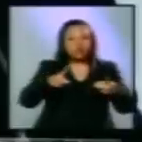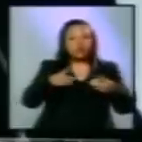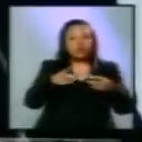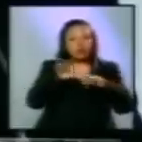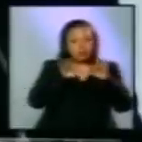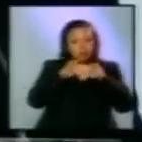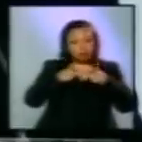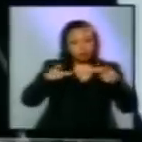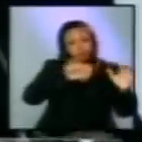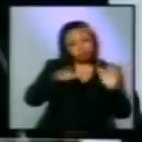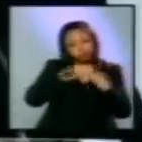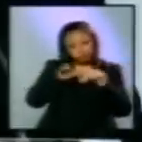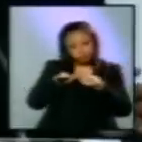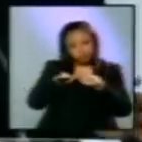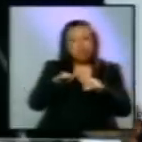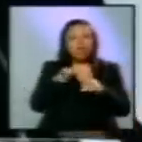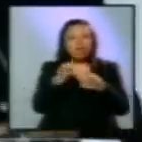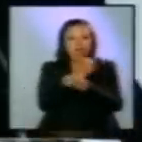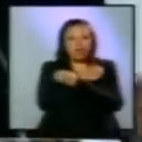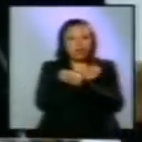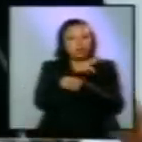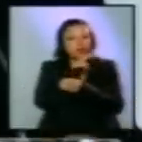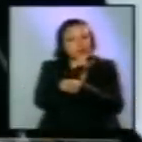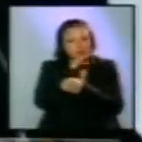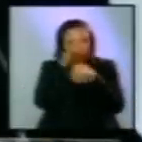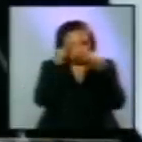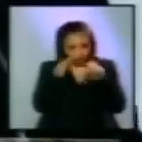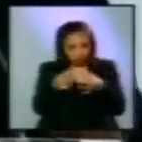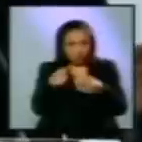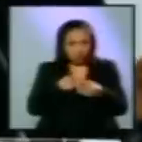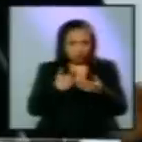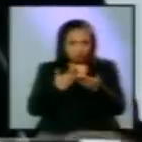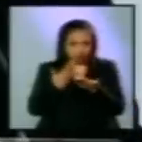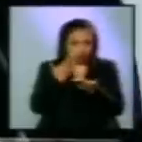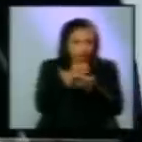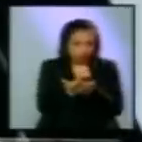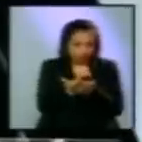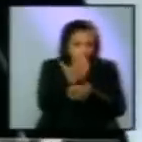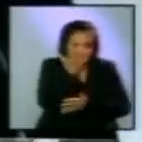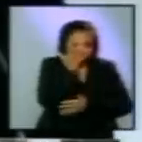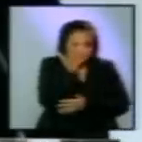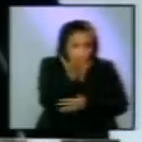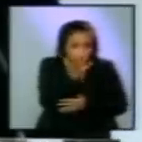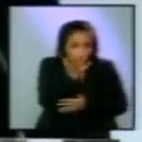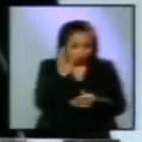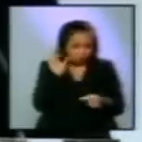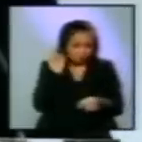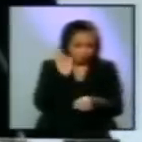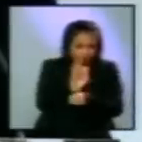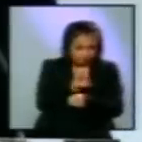la educación. Esa es mi propuesta de manera especial.